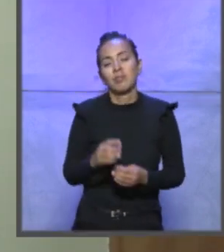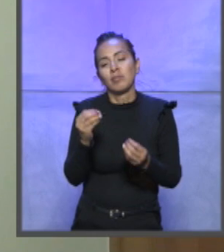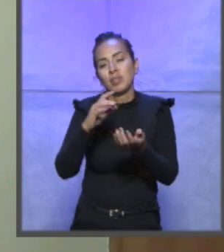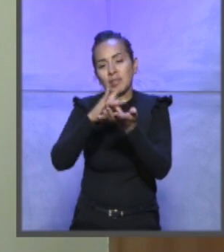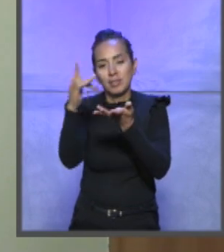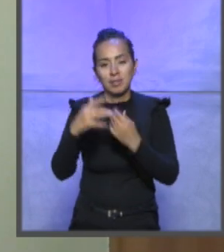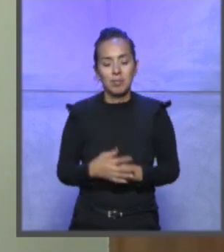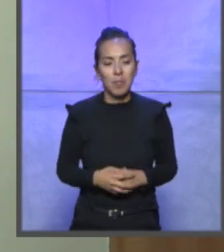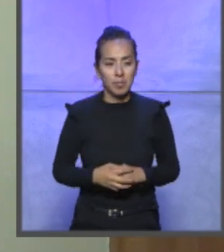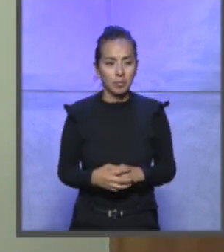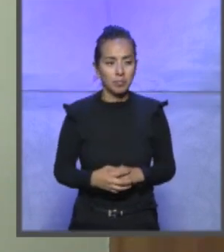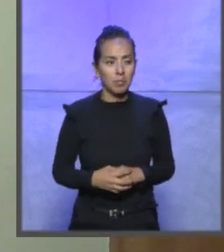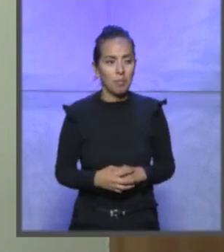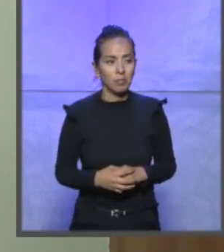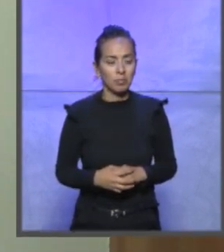gracias.